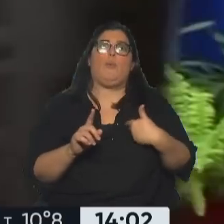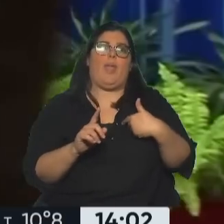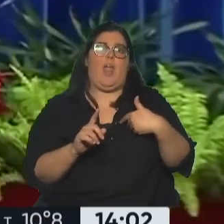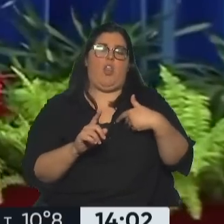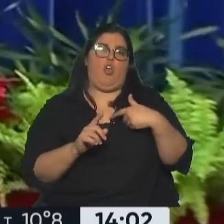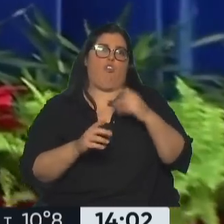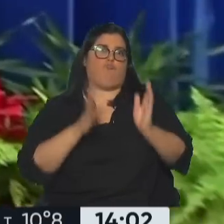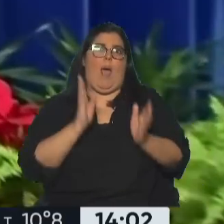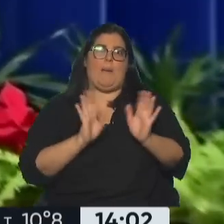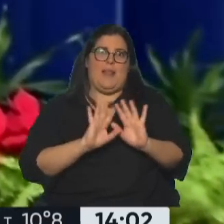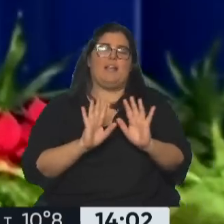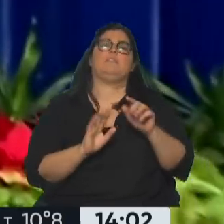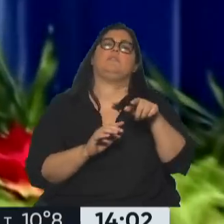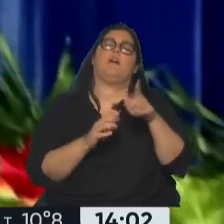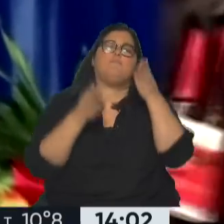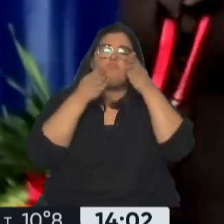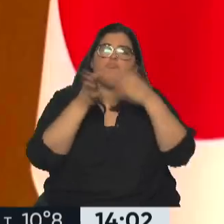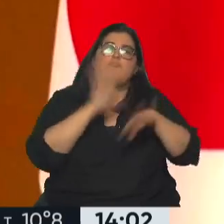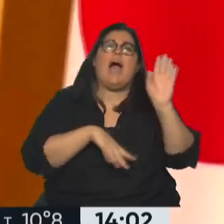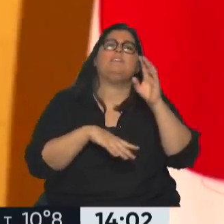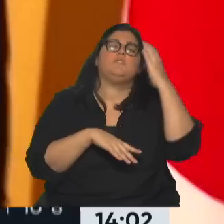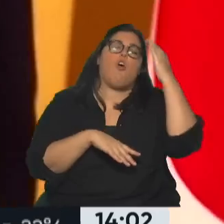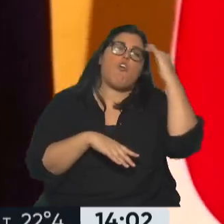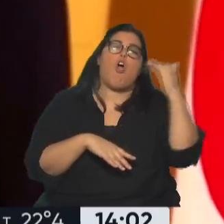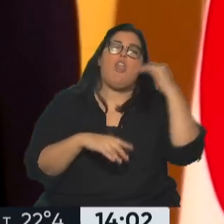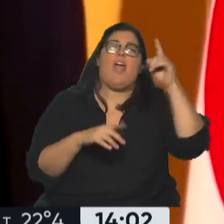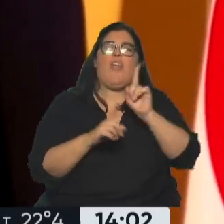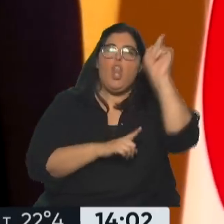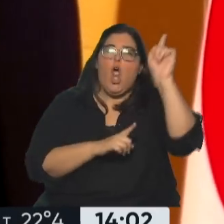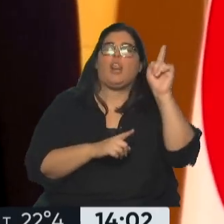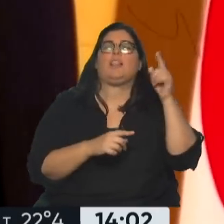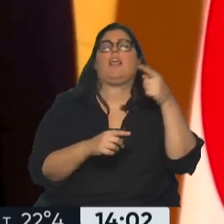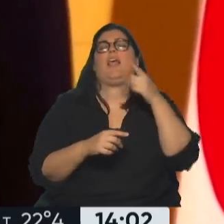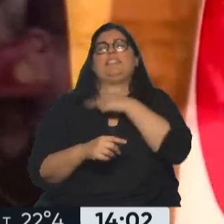regional, particularmente centradas en Corea del Norte y China.